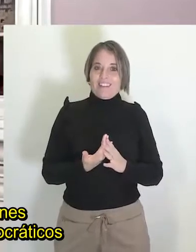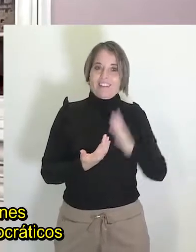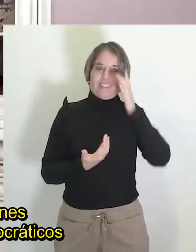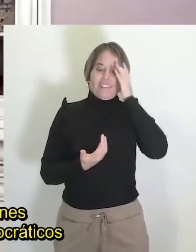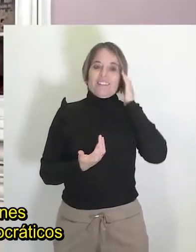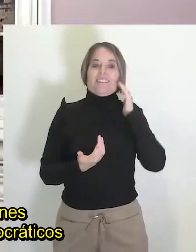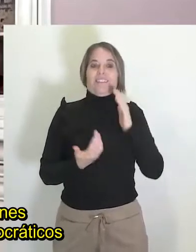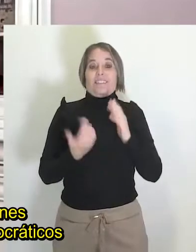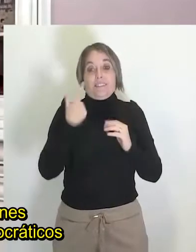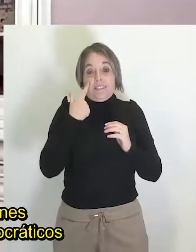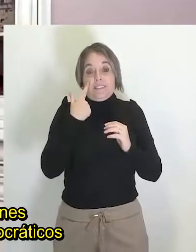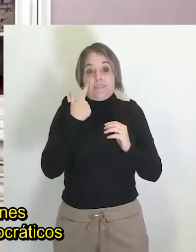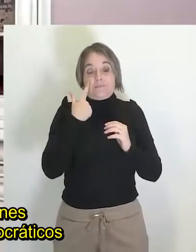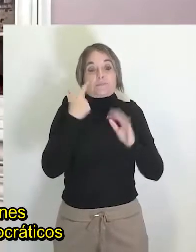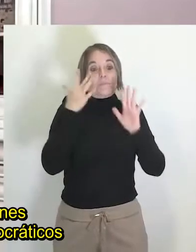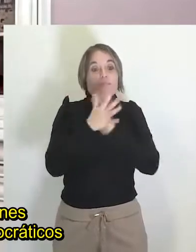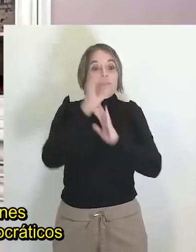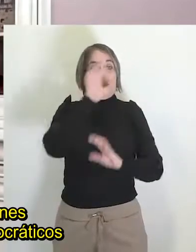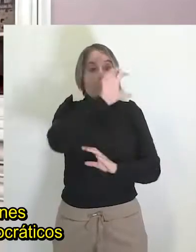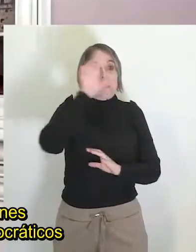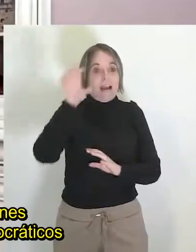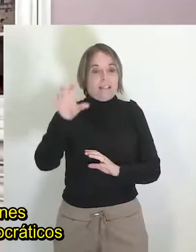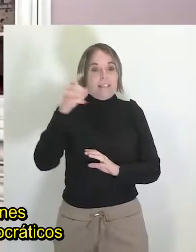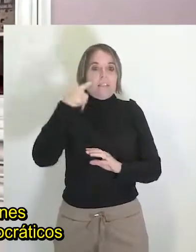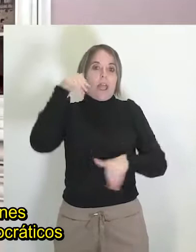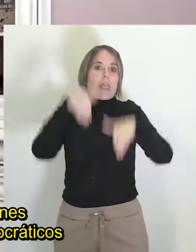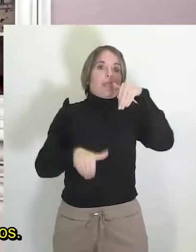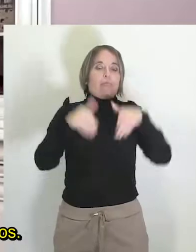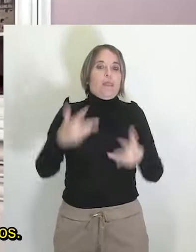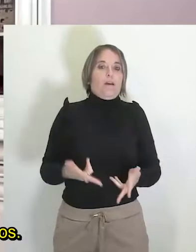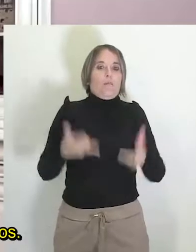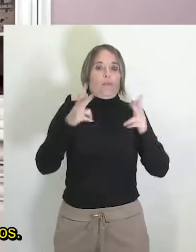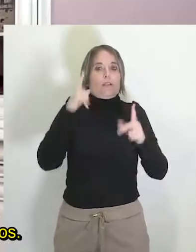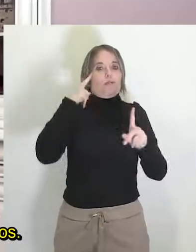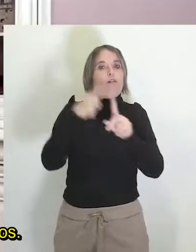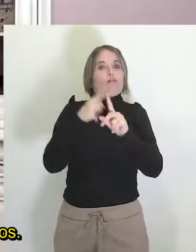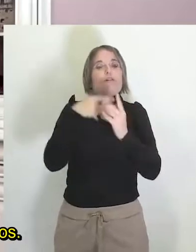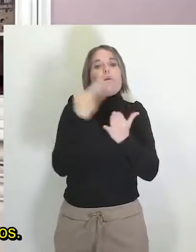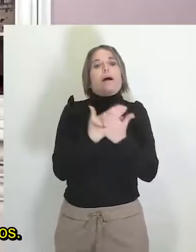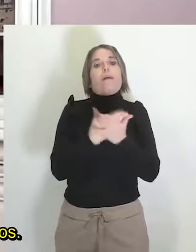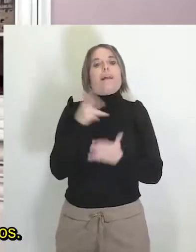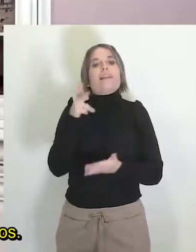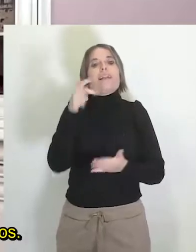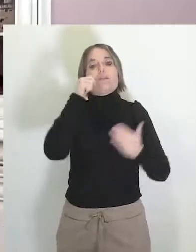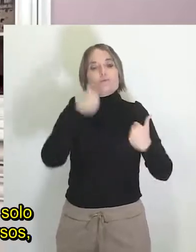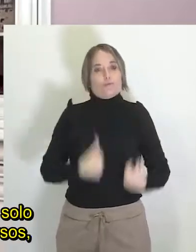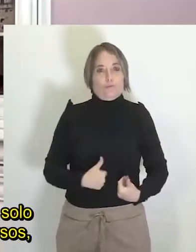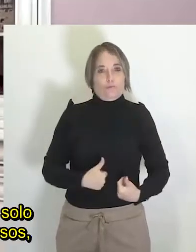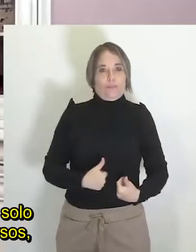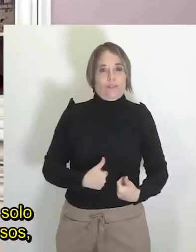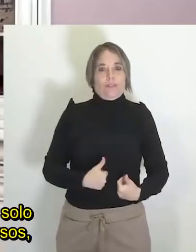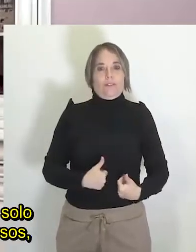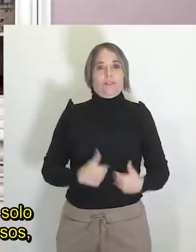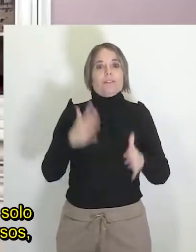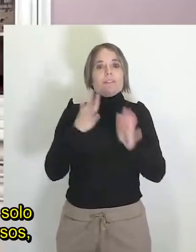decir, claro, las constituciones de los países aparentemente democráticos lo que vienen un poco es avalar los derechos humanos. En este